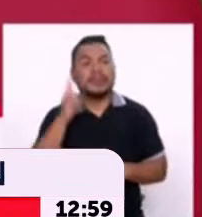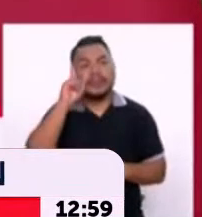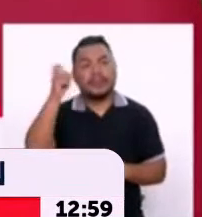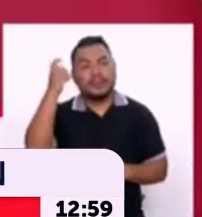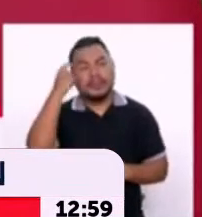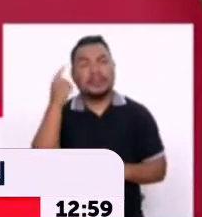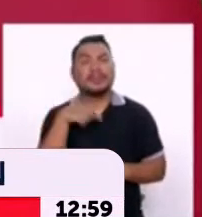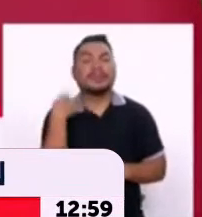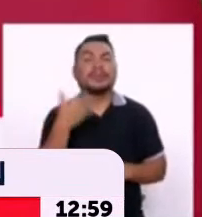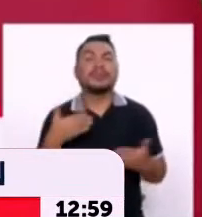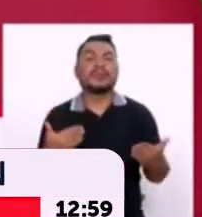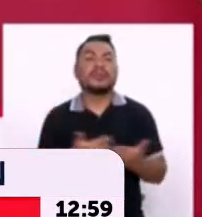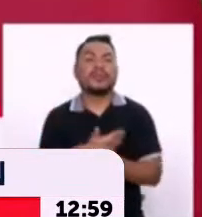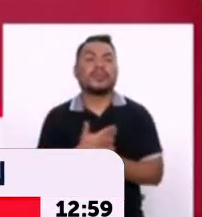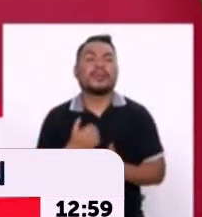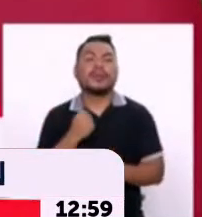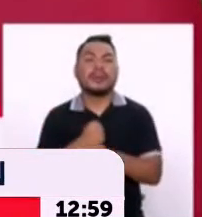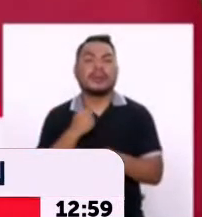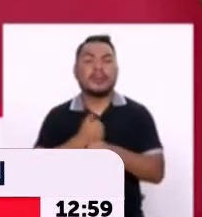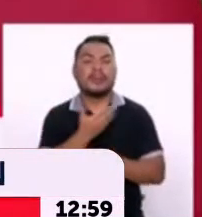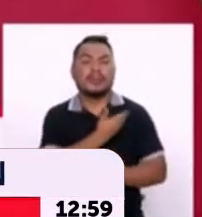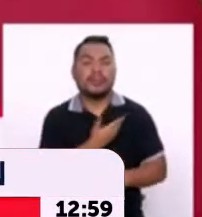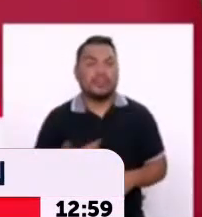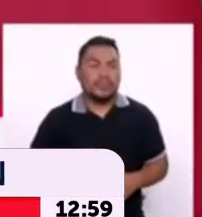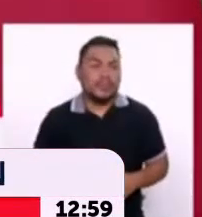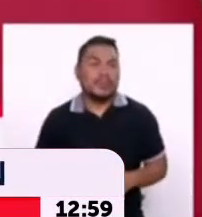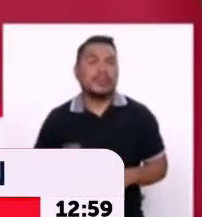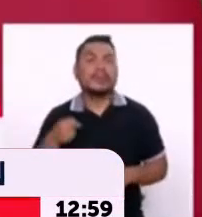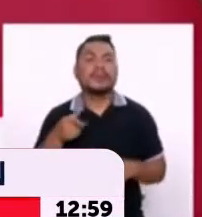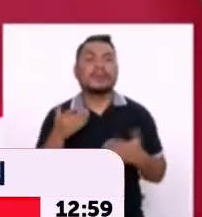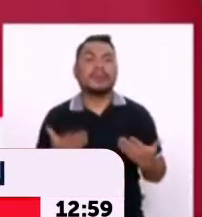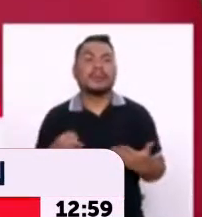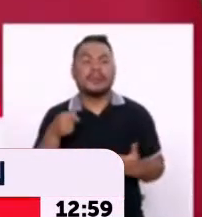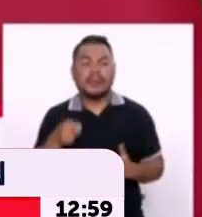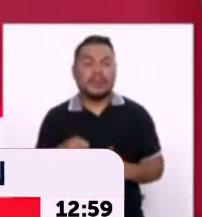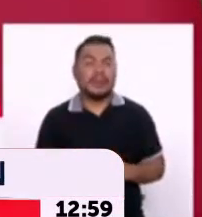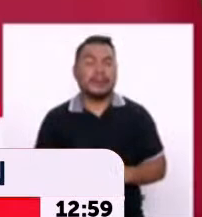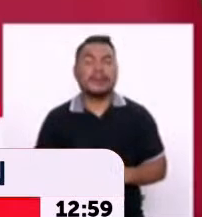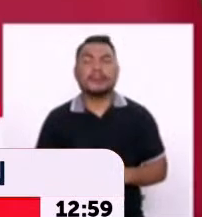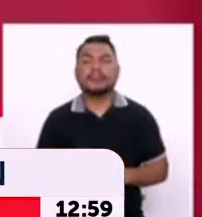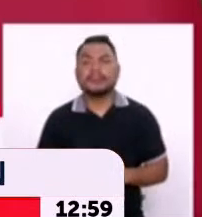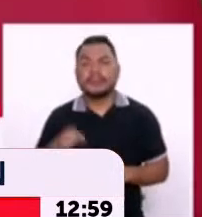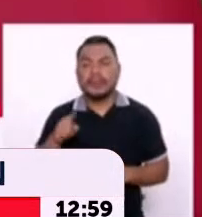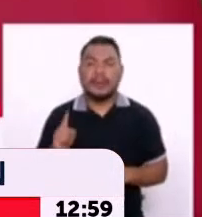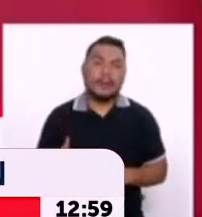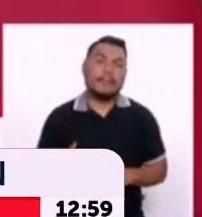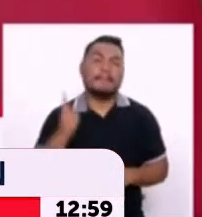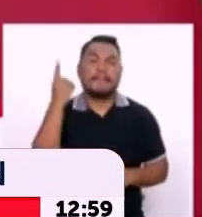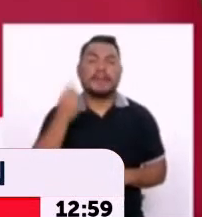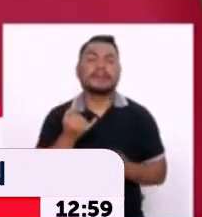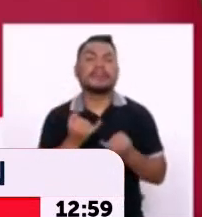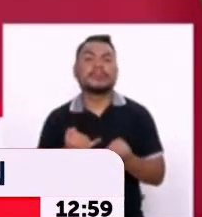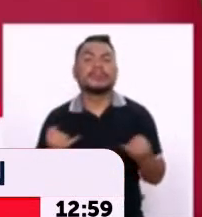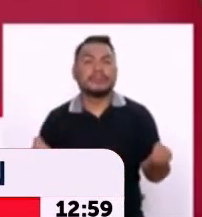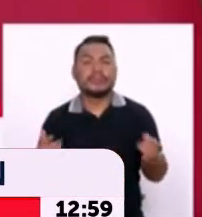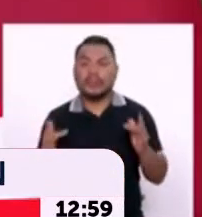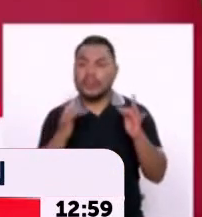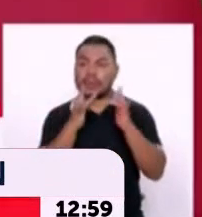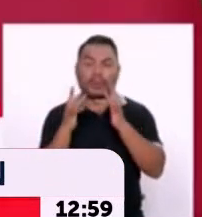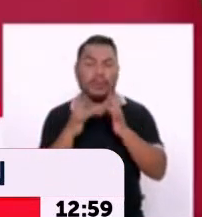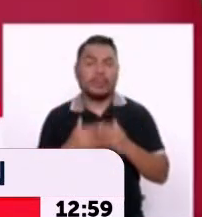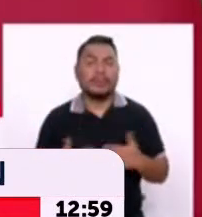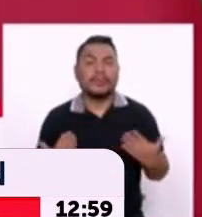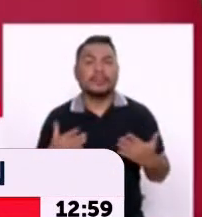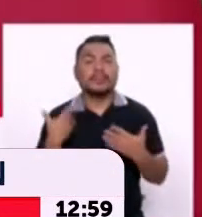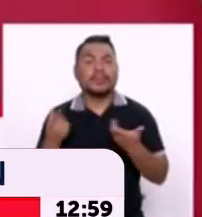la Política Nacional de Modernización de la Gestión Pública, que este es el principal instrumento